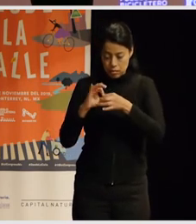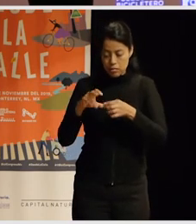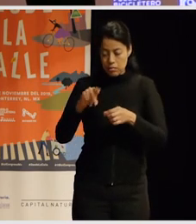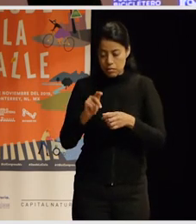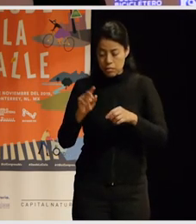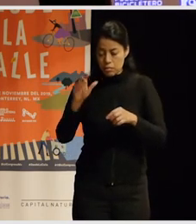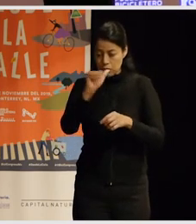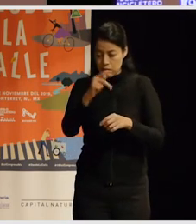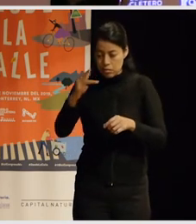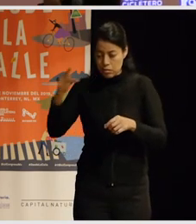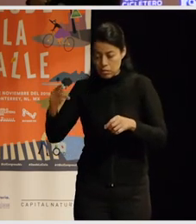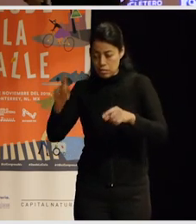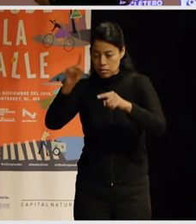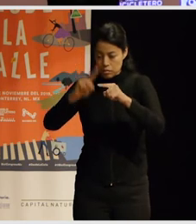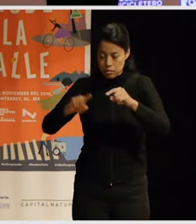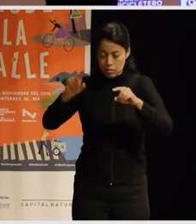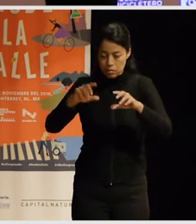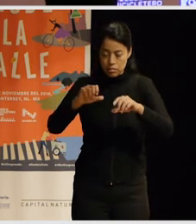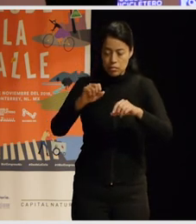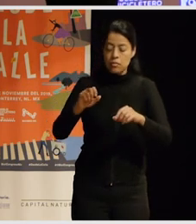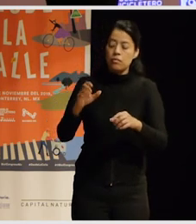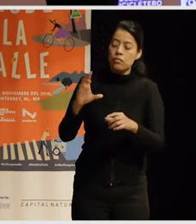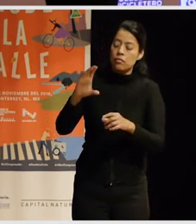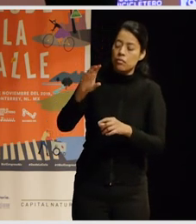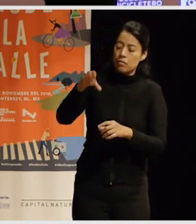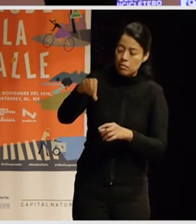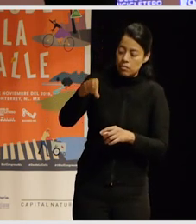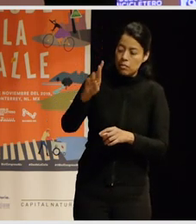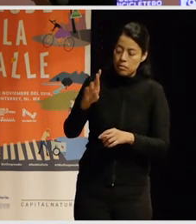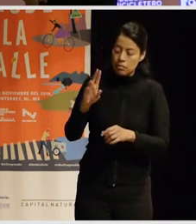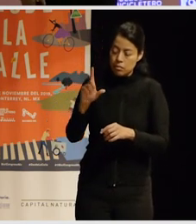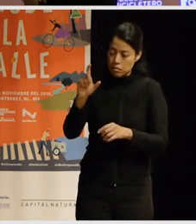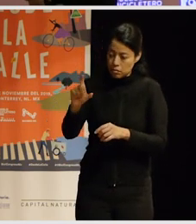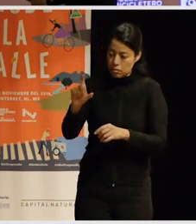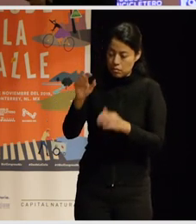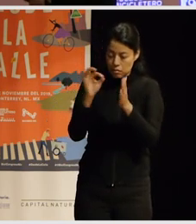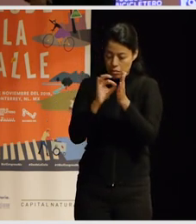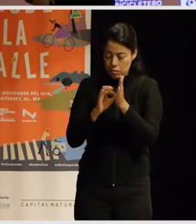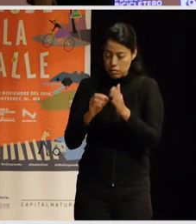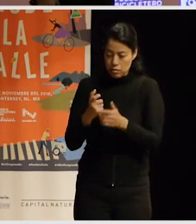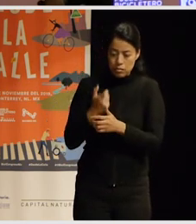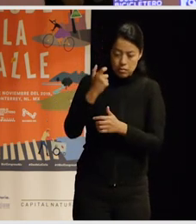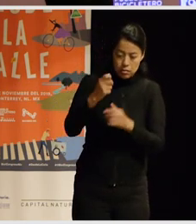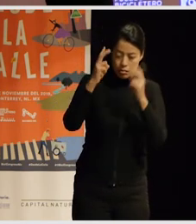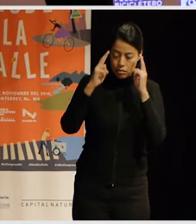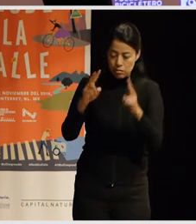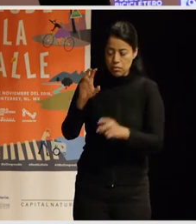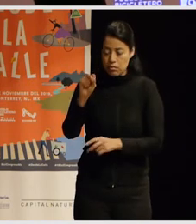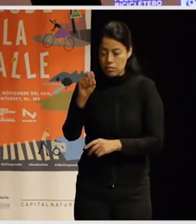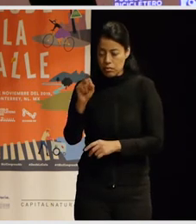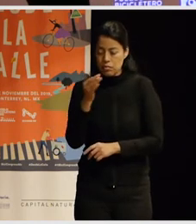usted abre la aplicación y el lector del código qr y puede pagar un viaje de 60